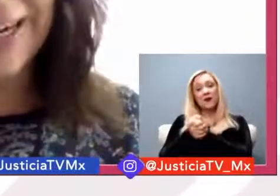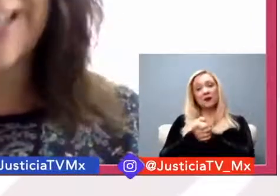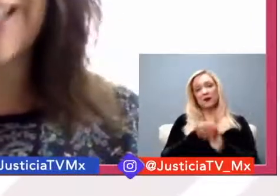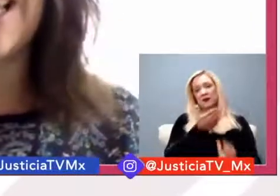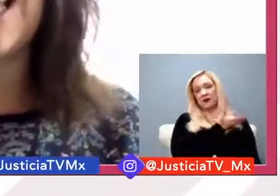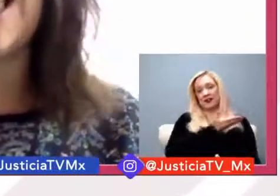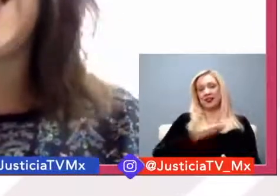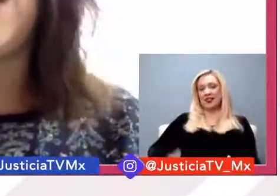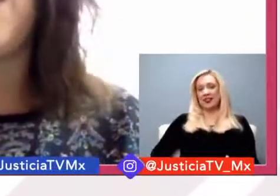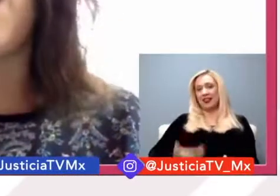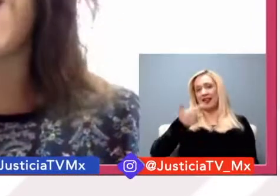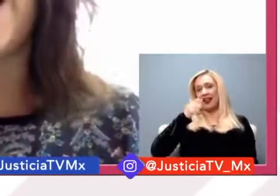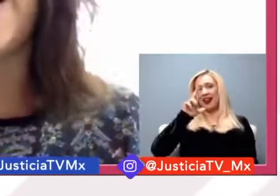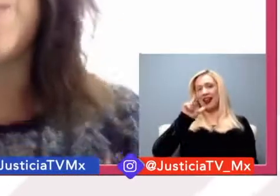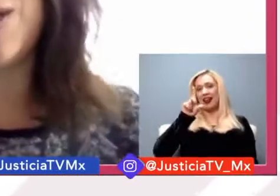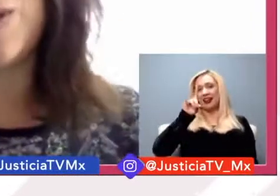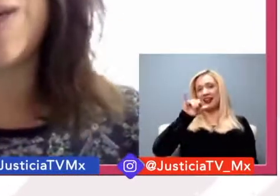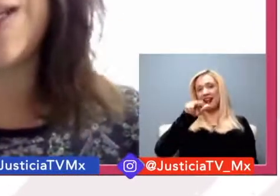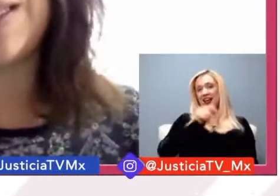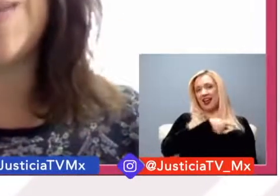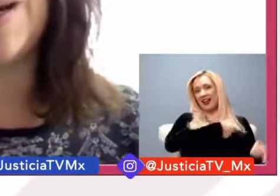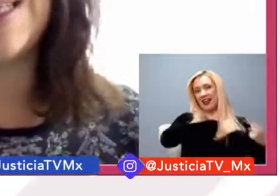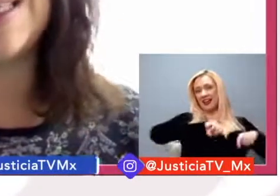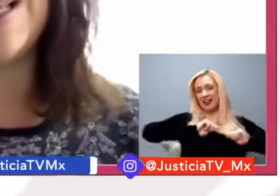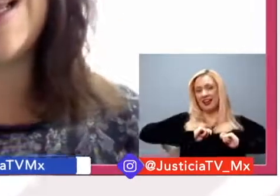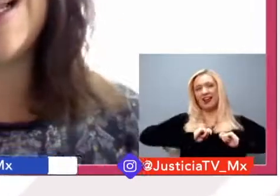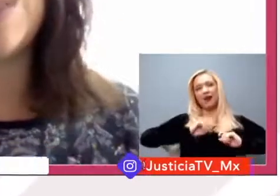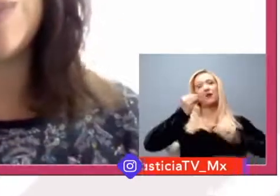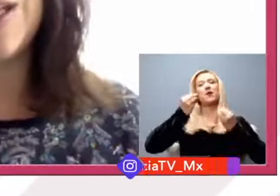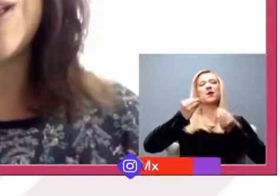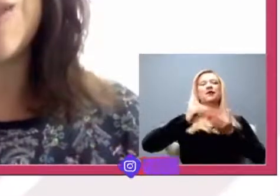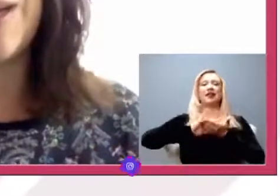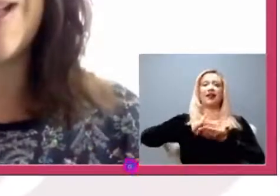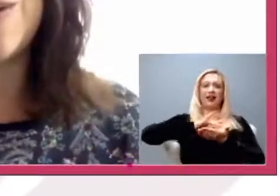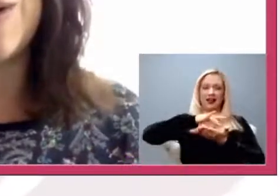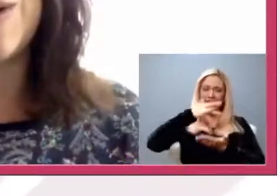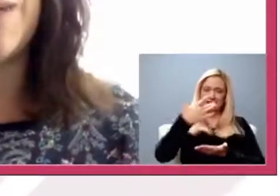presidenta Geraldina y mi agradecimiento, Berenice Vargas, de la